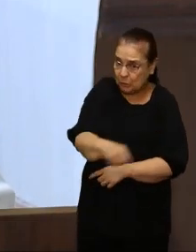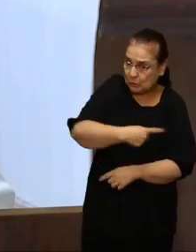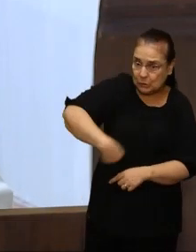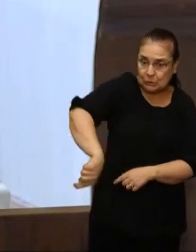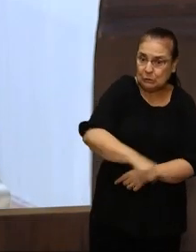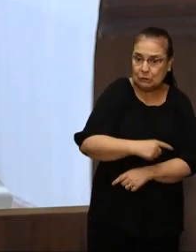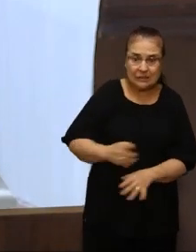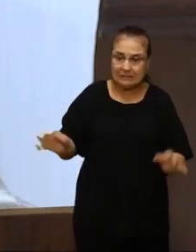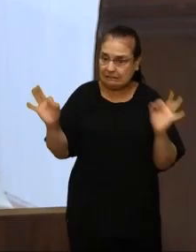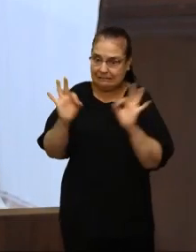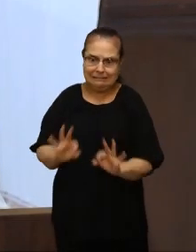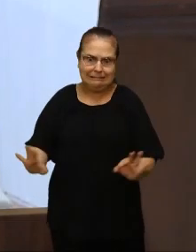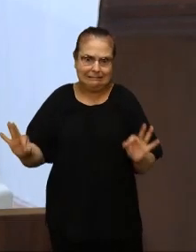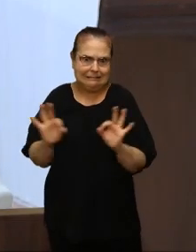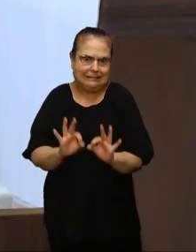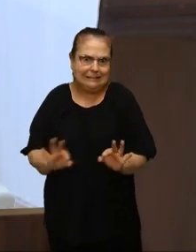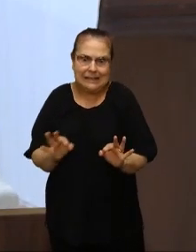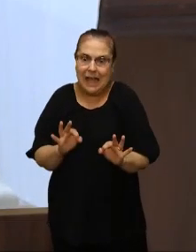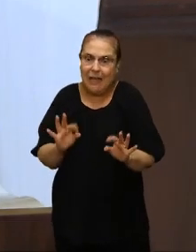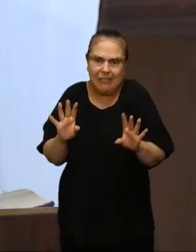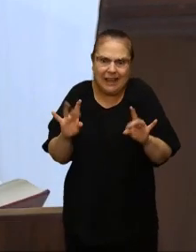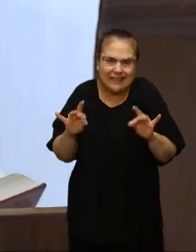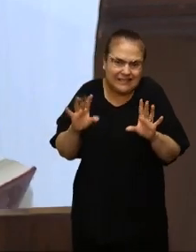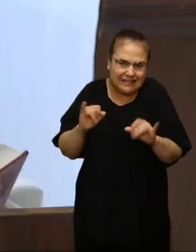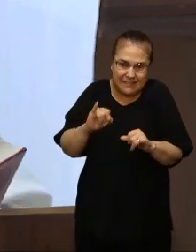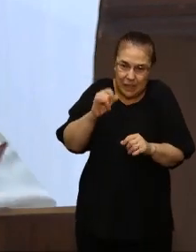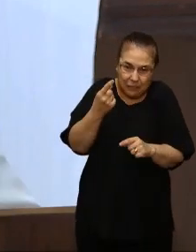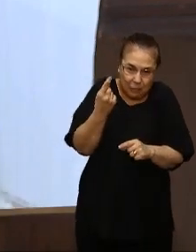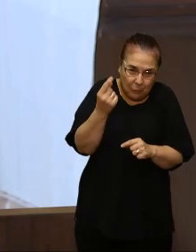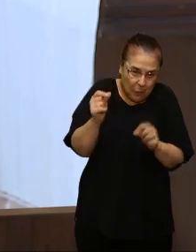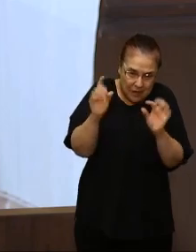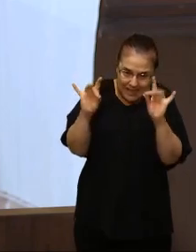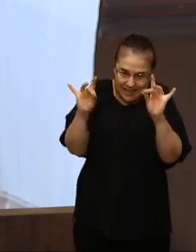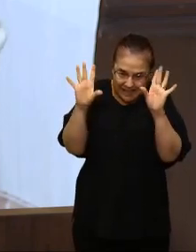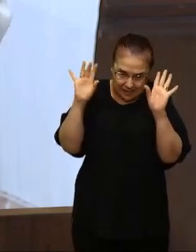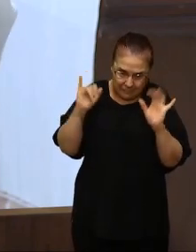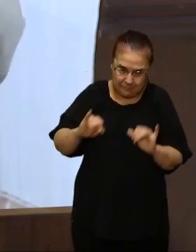carga ni con uno de vuestros dedos!